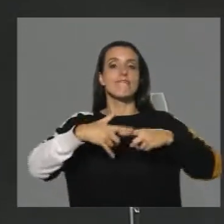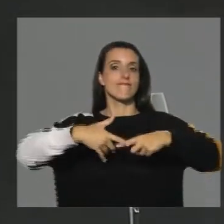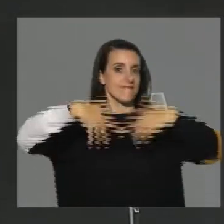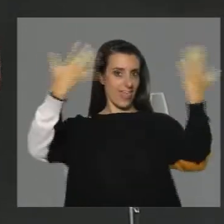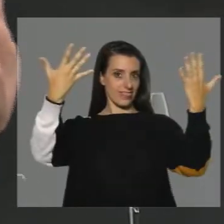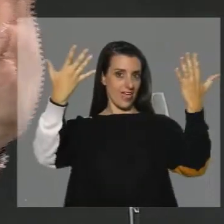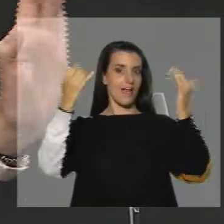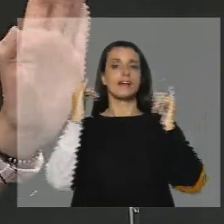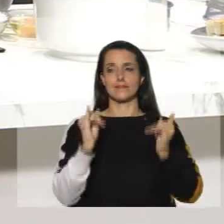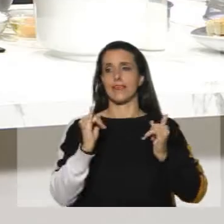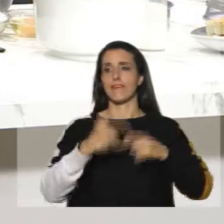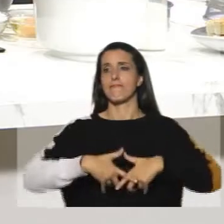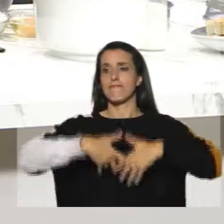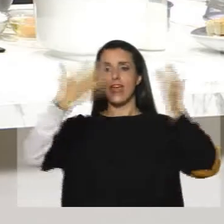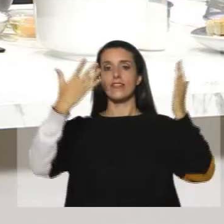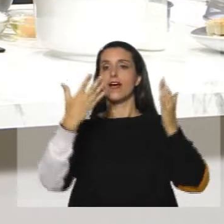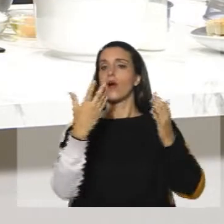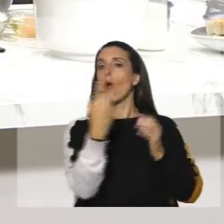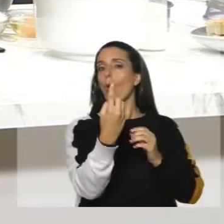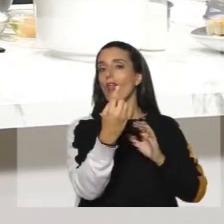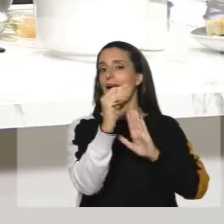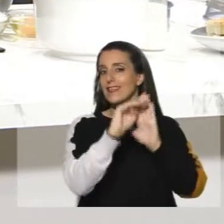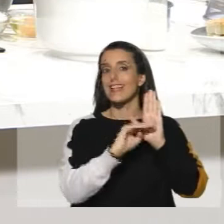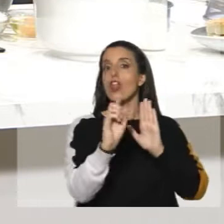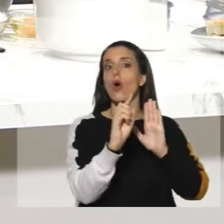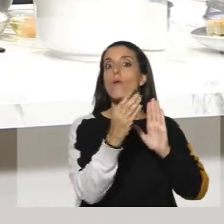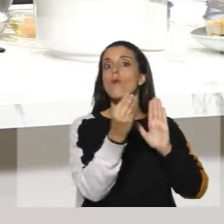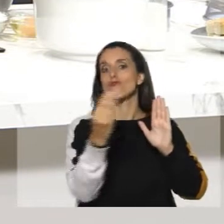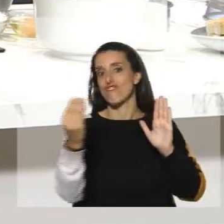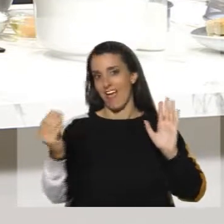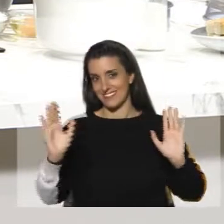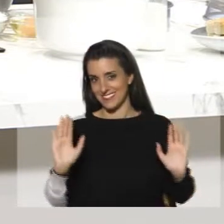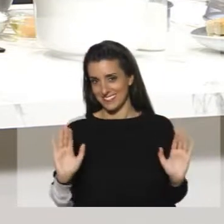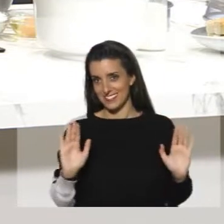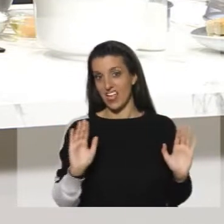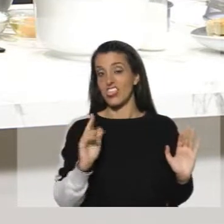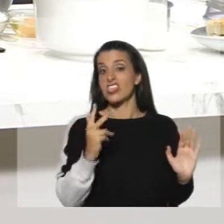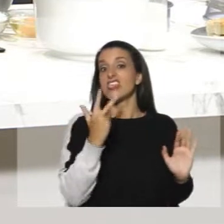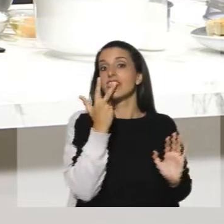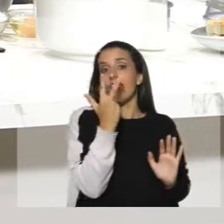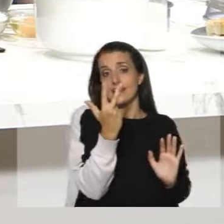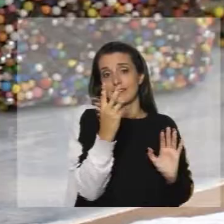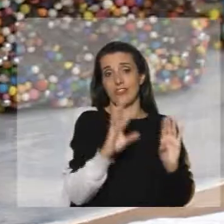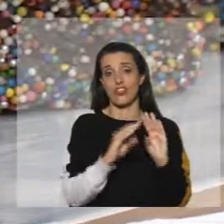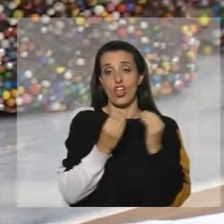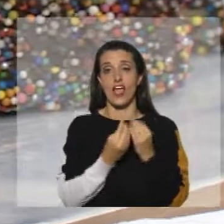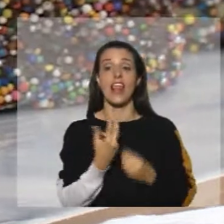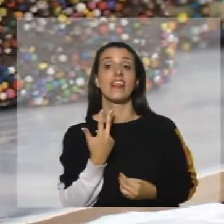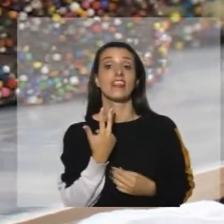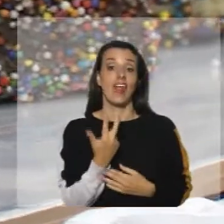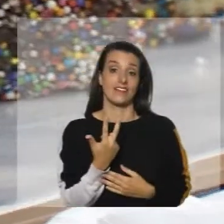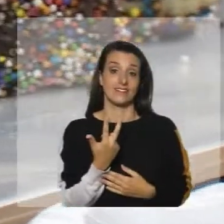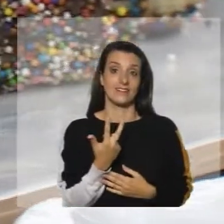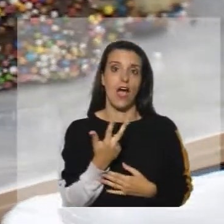de festejo, Mari. Es de festejo, unas. Unas, recetas. Me quedé corta, disculpen porque son dos. Unas, tres. Son tres, Ana, me falta deberes, otra. Ana, tres. Ay,